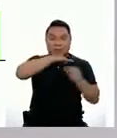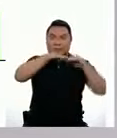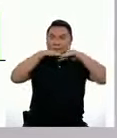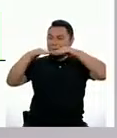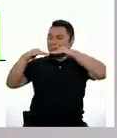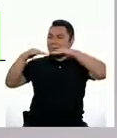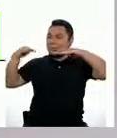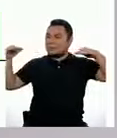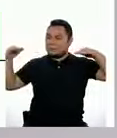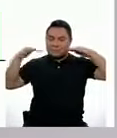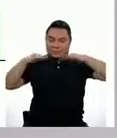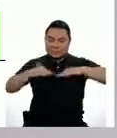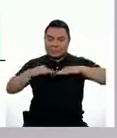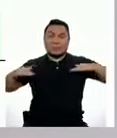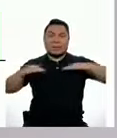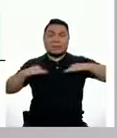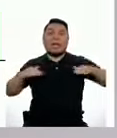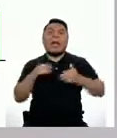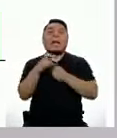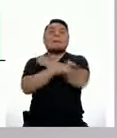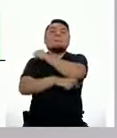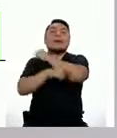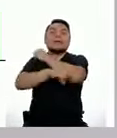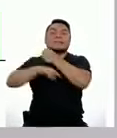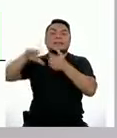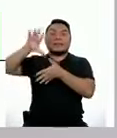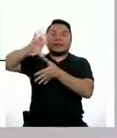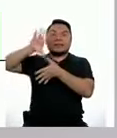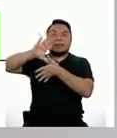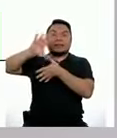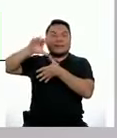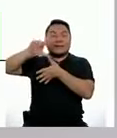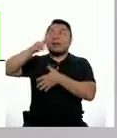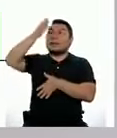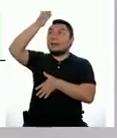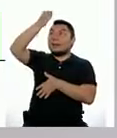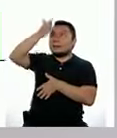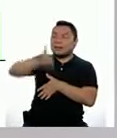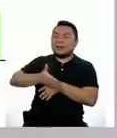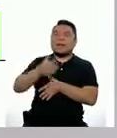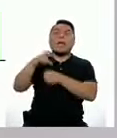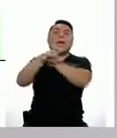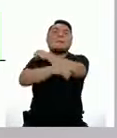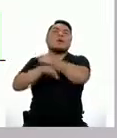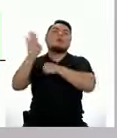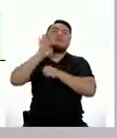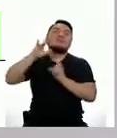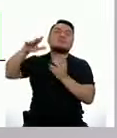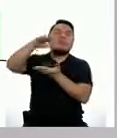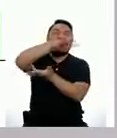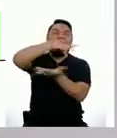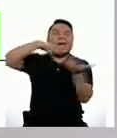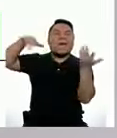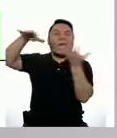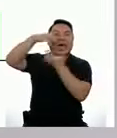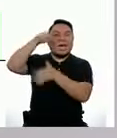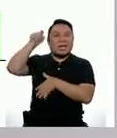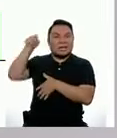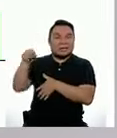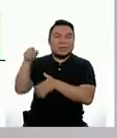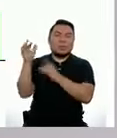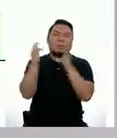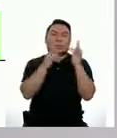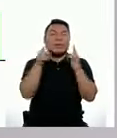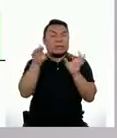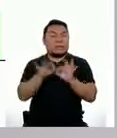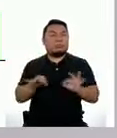lleva por título Países de América Latina y el eje vertical Partículas contaminantes del aire. Esto es muy